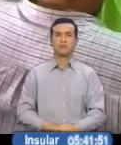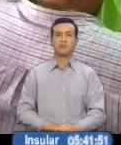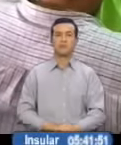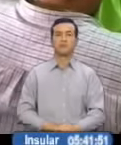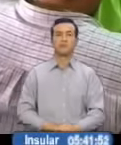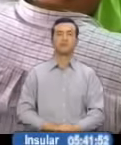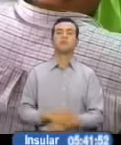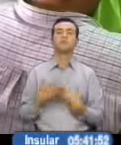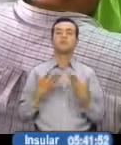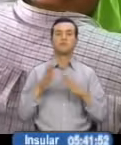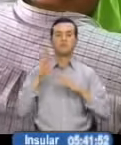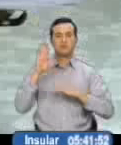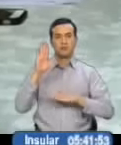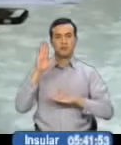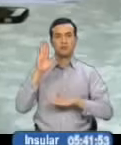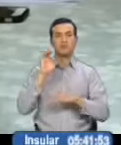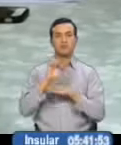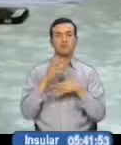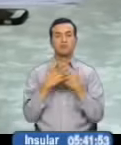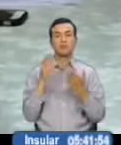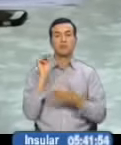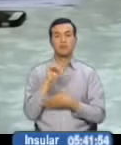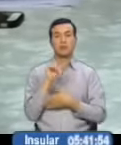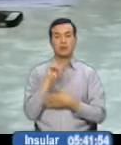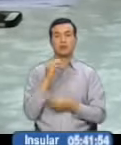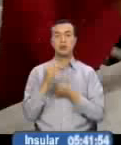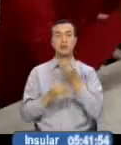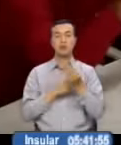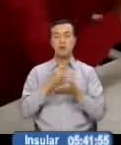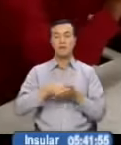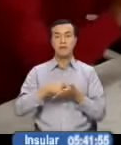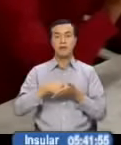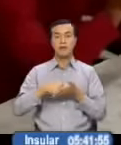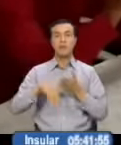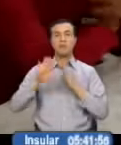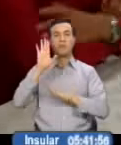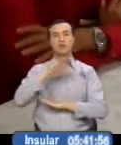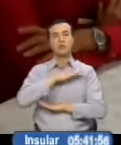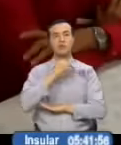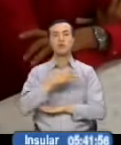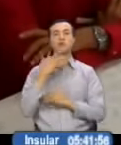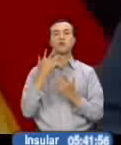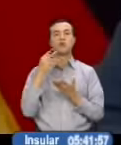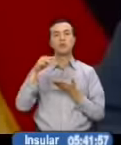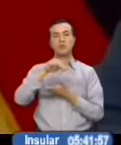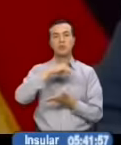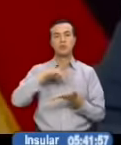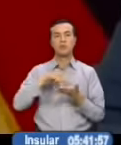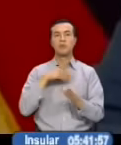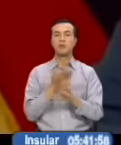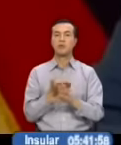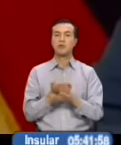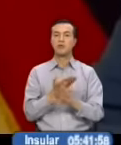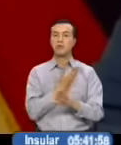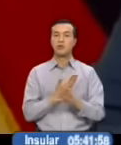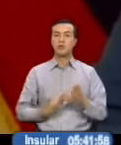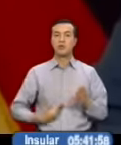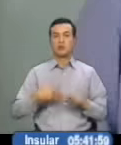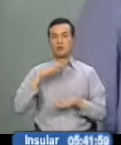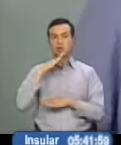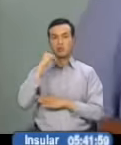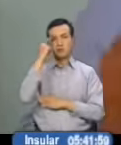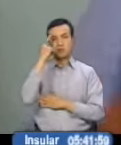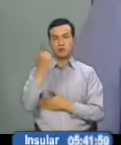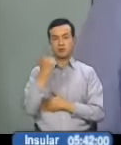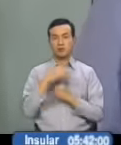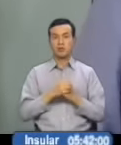Como símbolo de un compromiso con el país, este martes se realizó la firma del pacto ético en Manabí, propuesto por el presidente Rafael Correa.